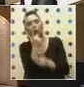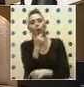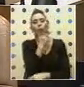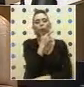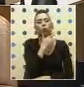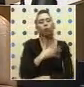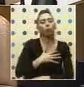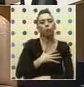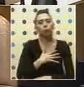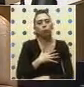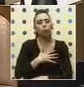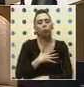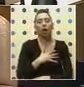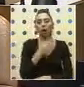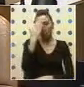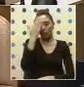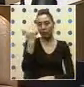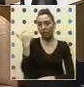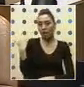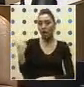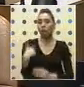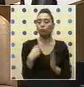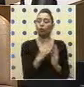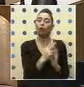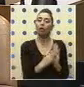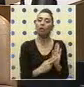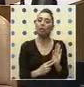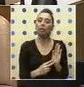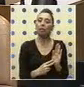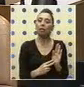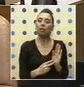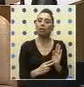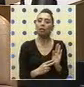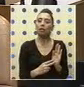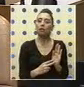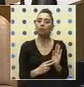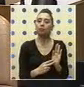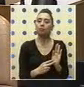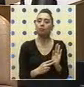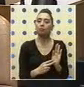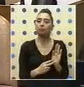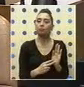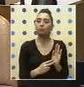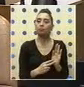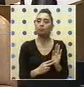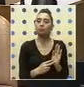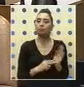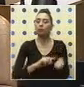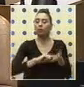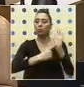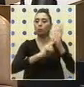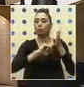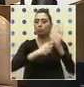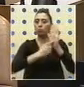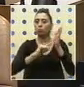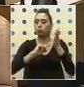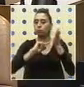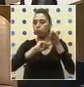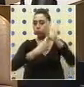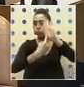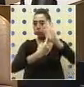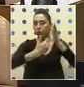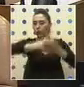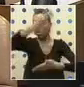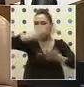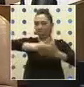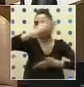en los últimos días yo he leído en innumerables publicaciones de